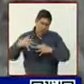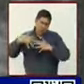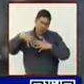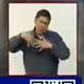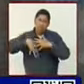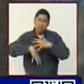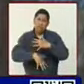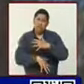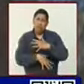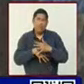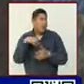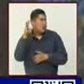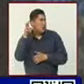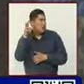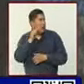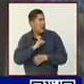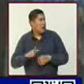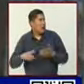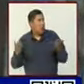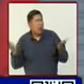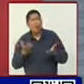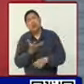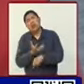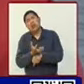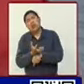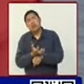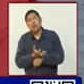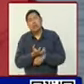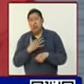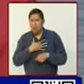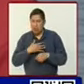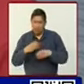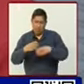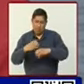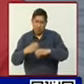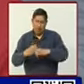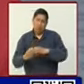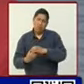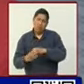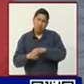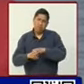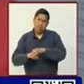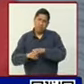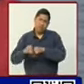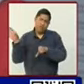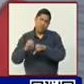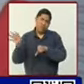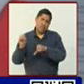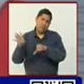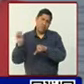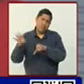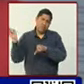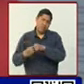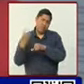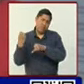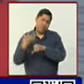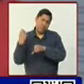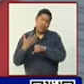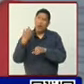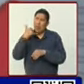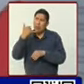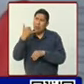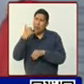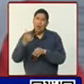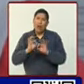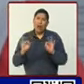necesitamos ayuda. Aquí no nos escuchan de la alcaldía, por favor, les rogaría. Una bomba, por lo menos que vengan a ayudar, no hay nada. Hemos llamado a bomberos, ¿no?